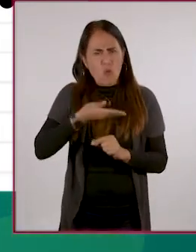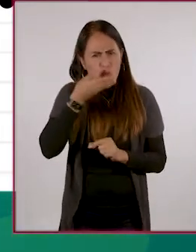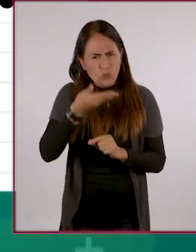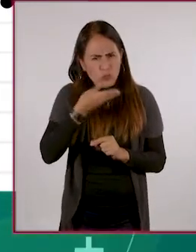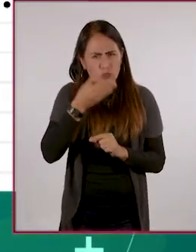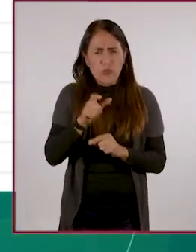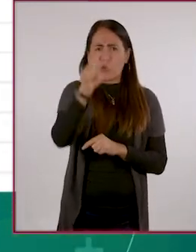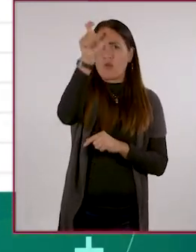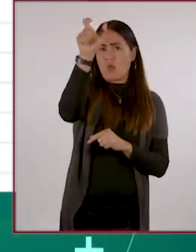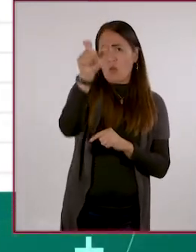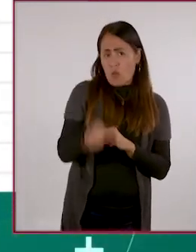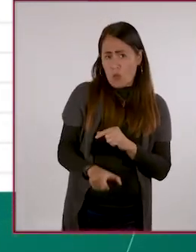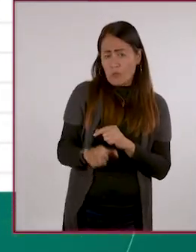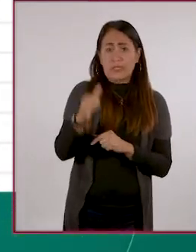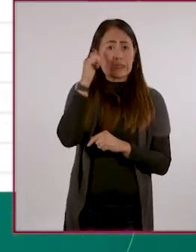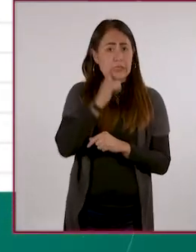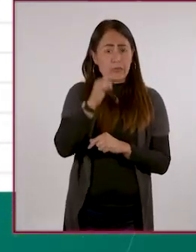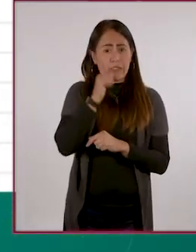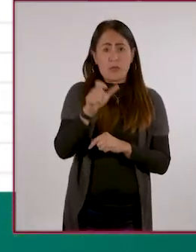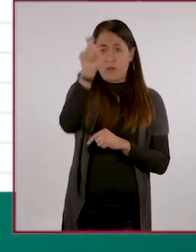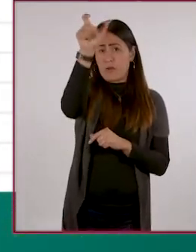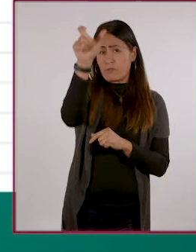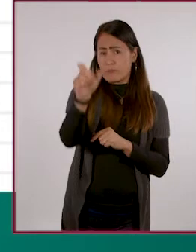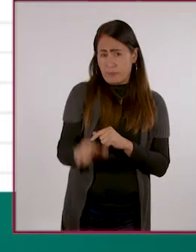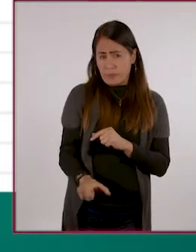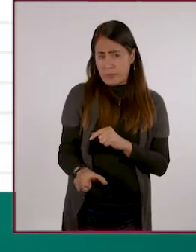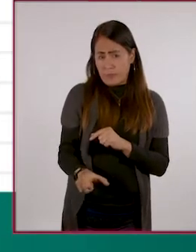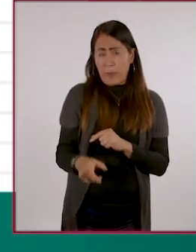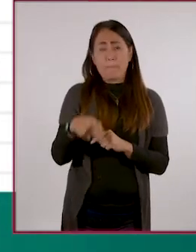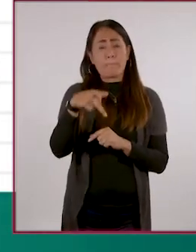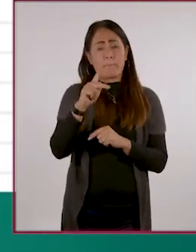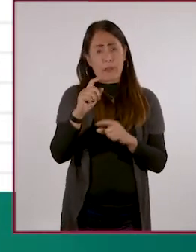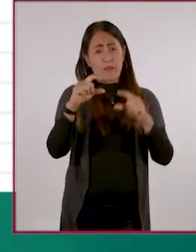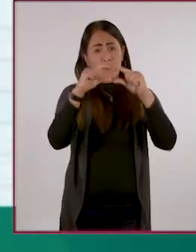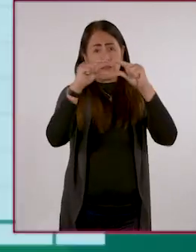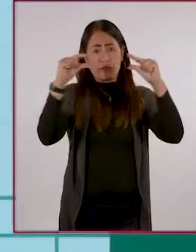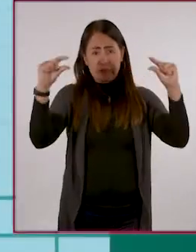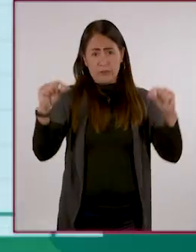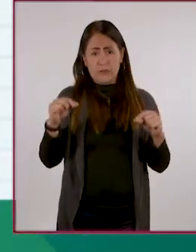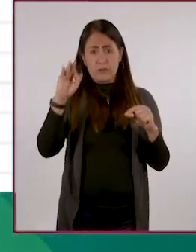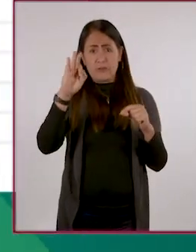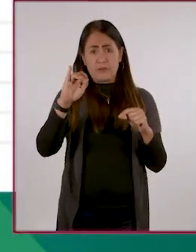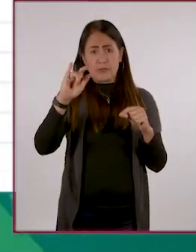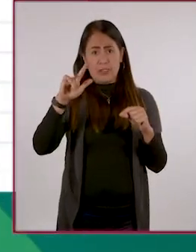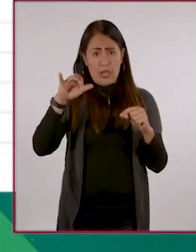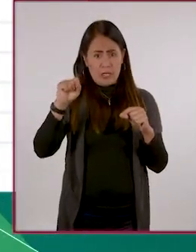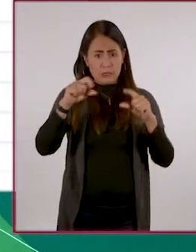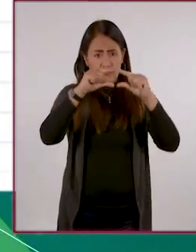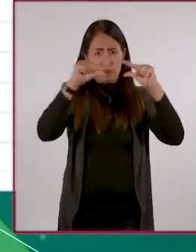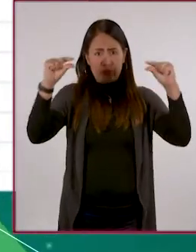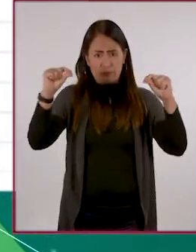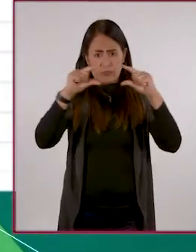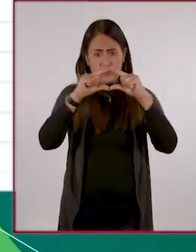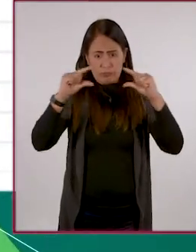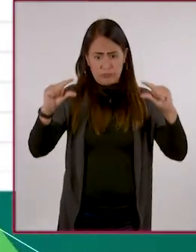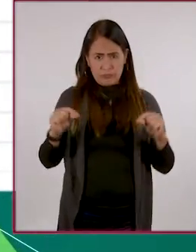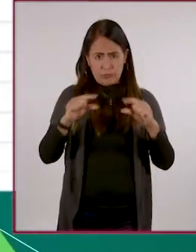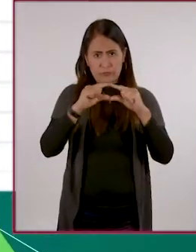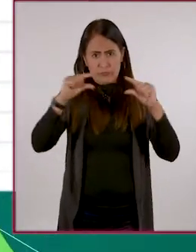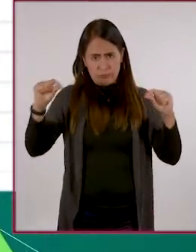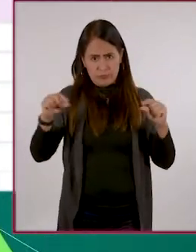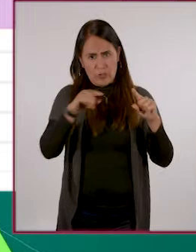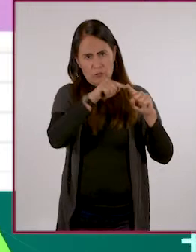si consideramos que las columnas siempre son líneas verticales, mientras que las filas siempre son renglones, o